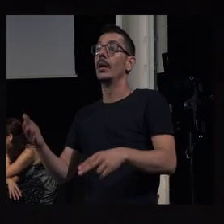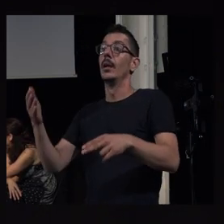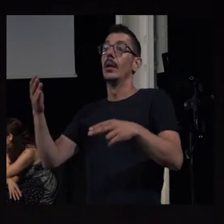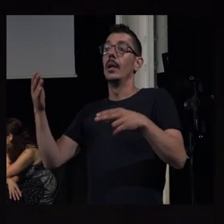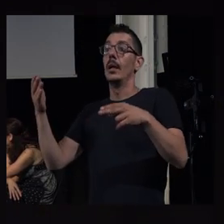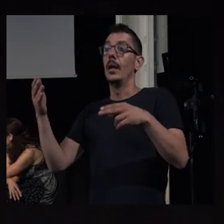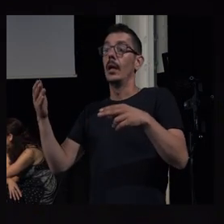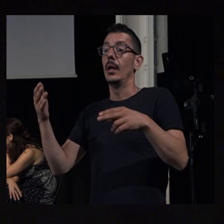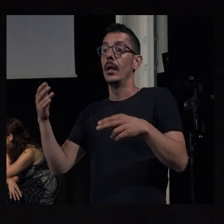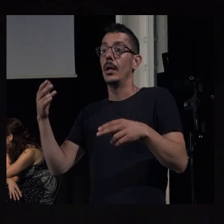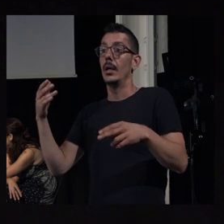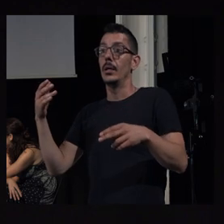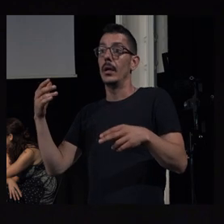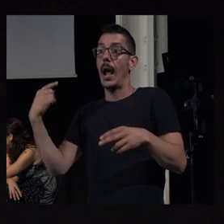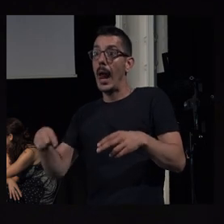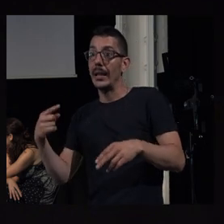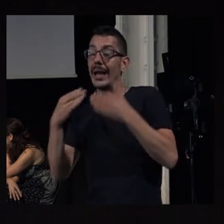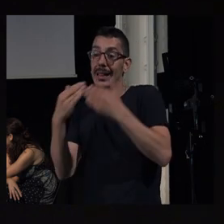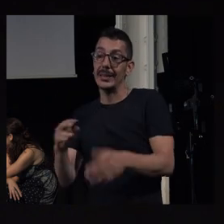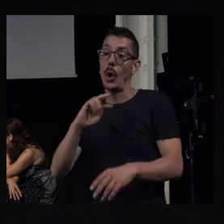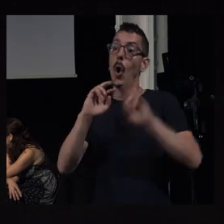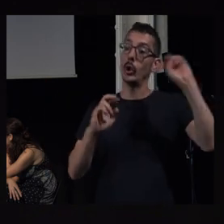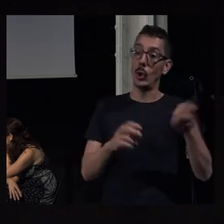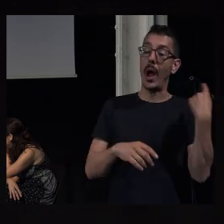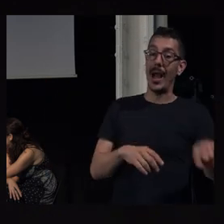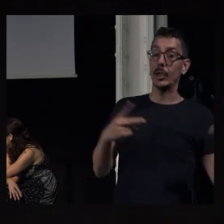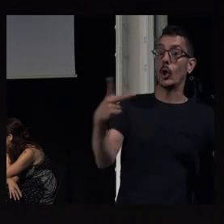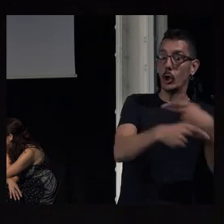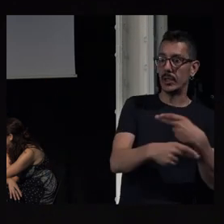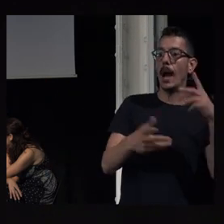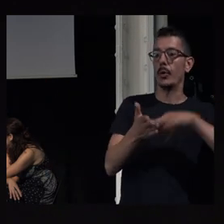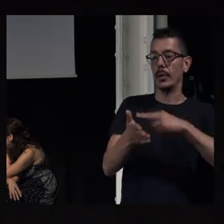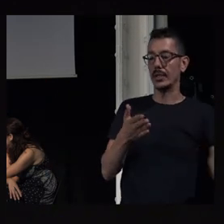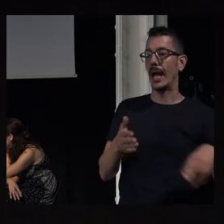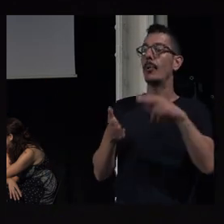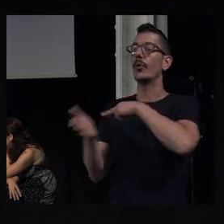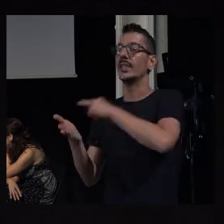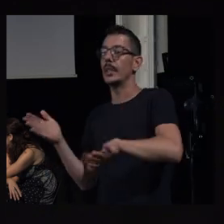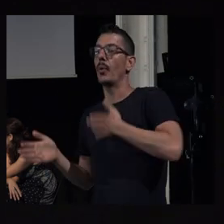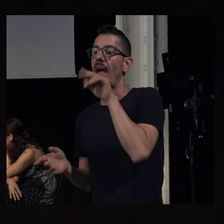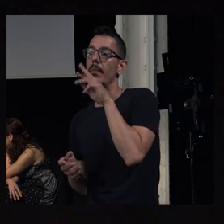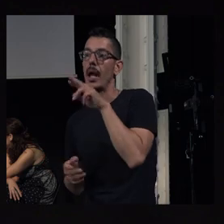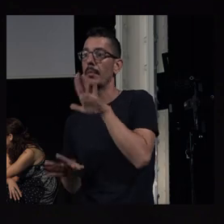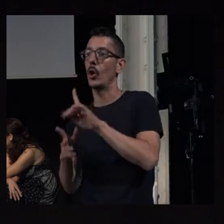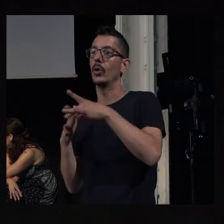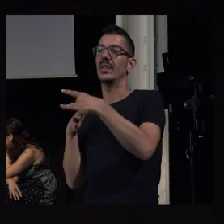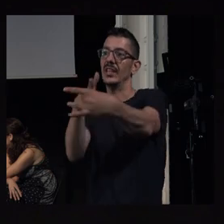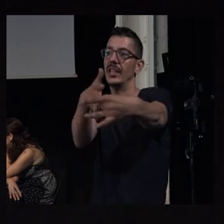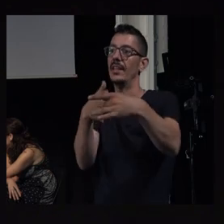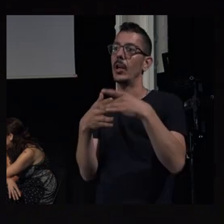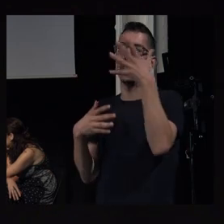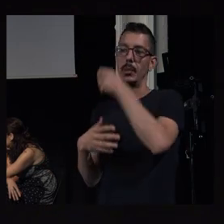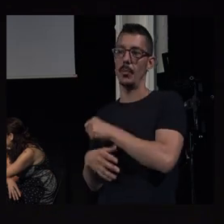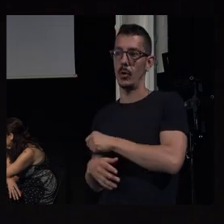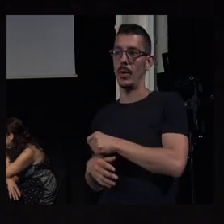que le haga, que le corte. Es decir, tú puedes, las abolicionistas pueden hablar, pero lo que no van a hacer es dirigir el cotarro. Esto es un poco a